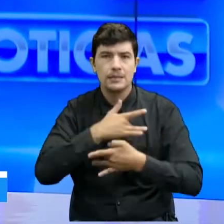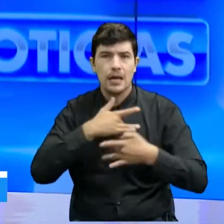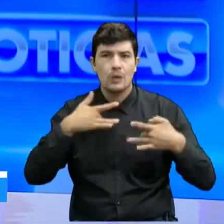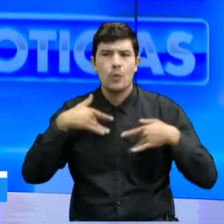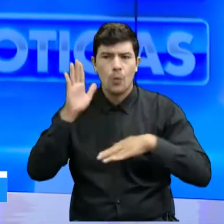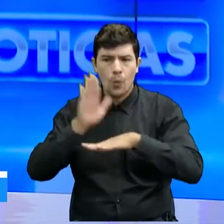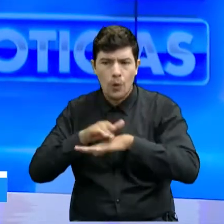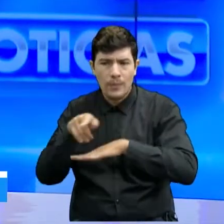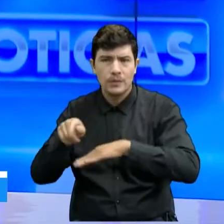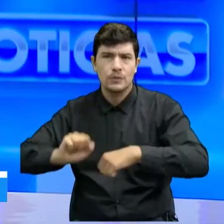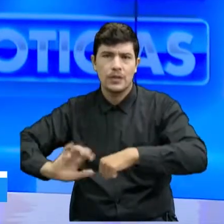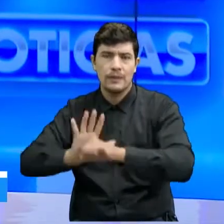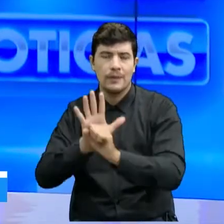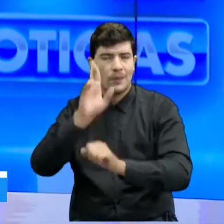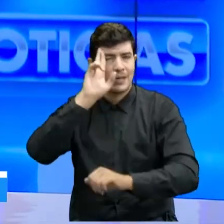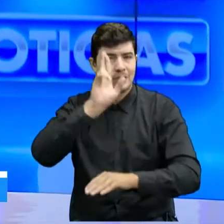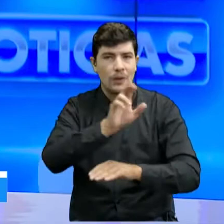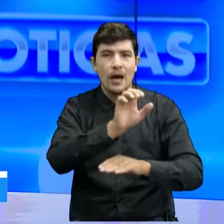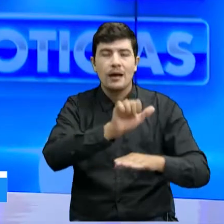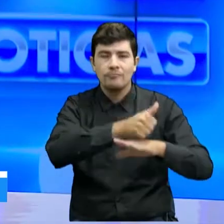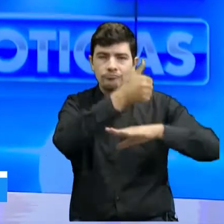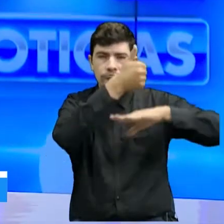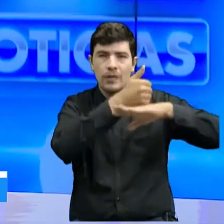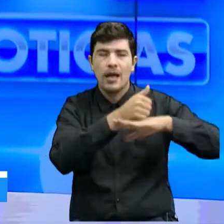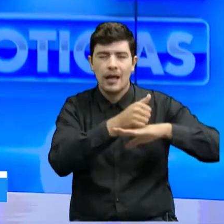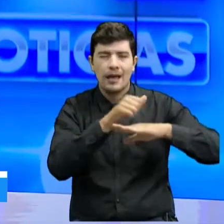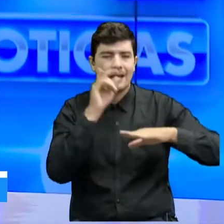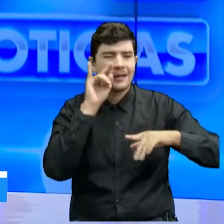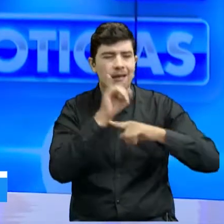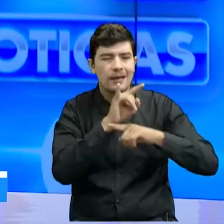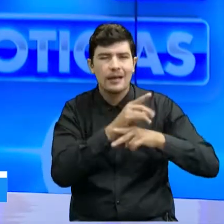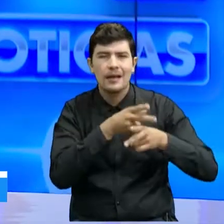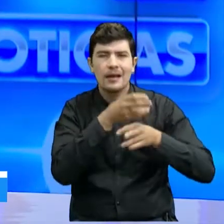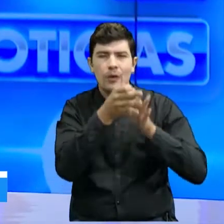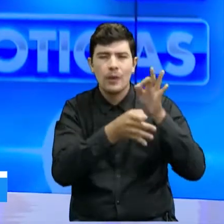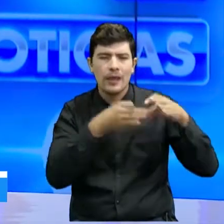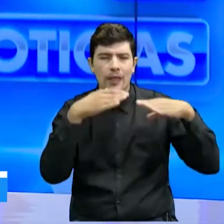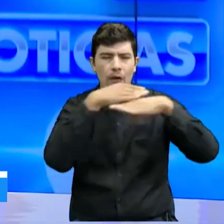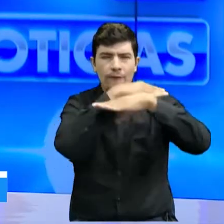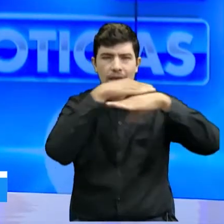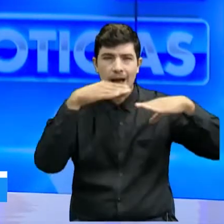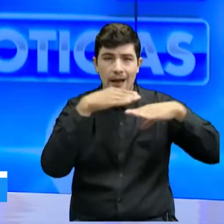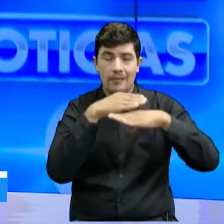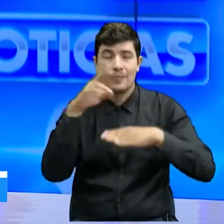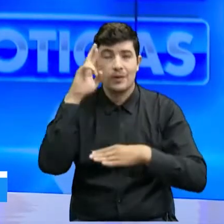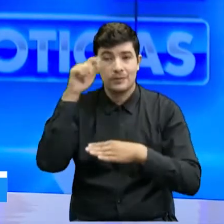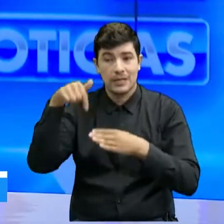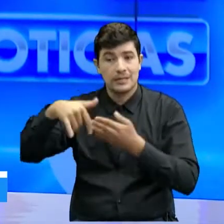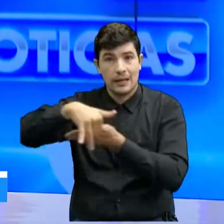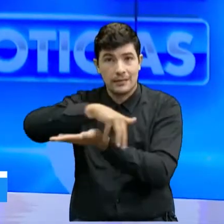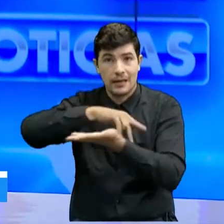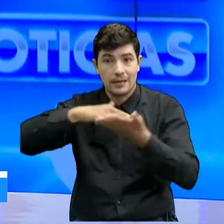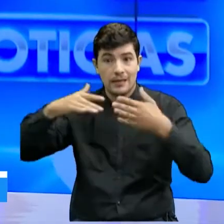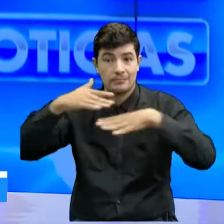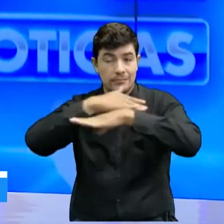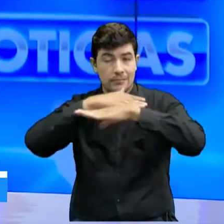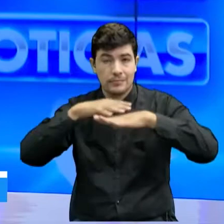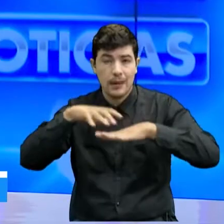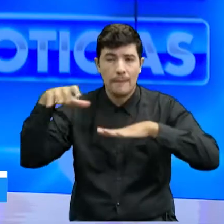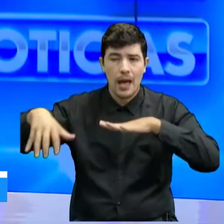Agencia Nacional de Seguridad Vial intensifica los puntos de servicio y la atención al conductor en diferentes vías de Santander, sobre todo los puentes